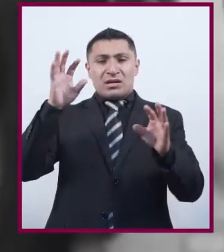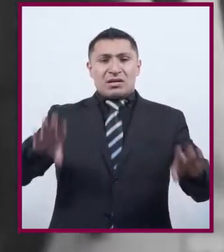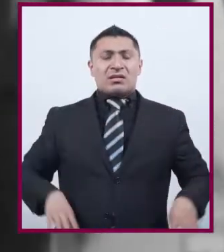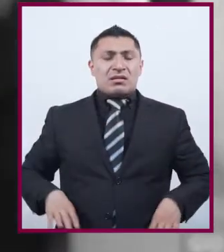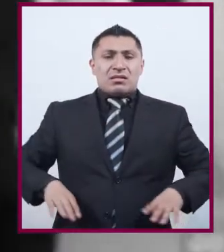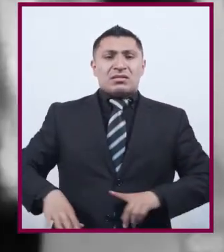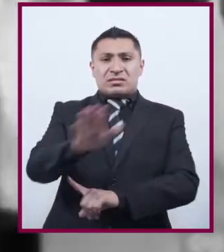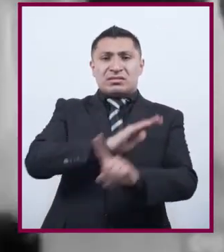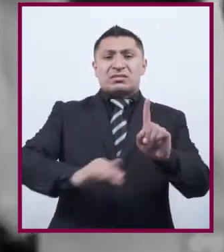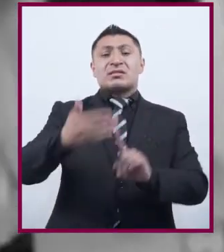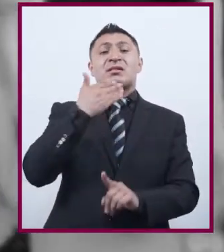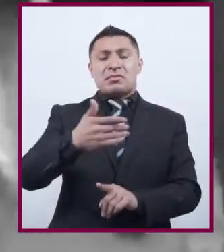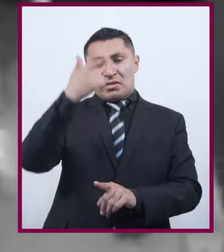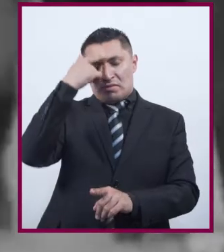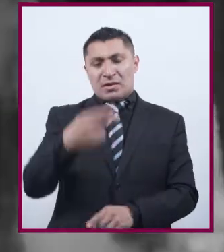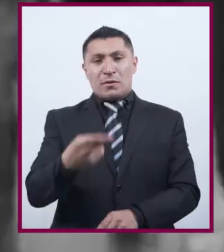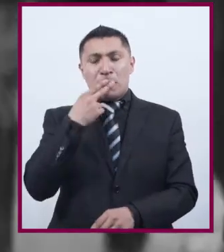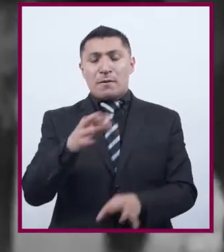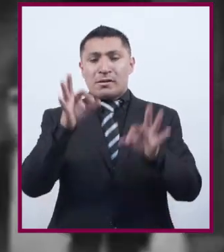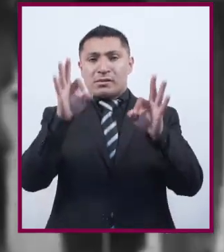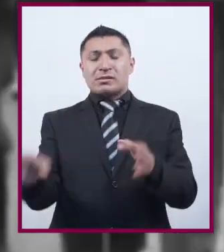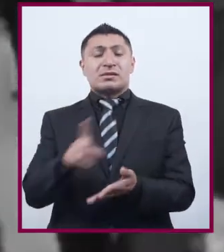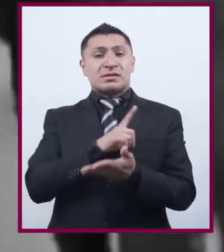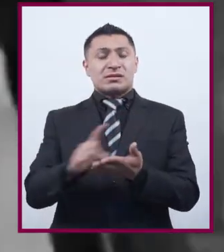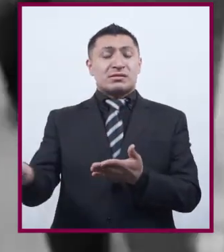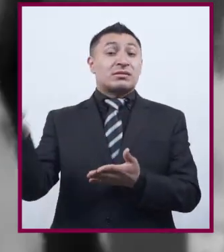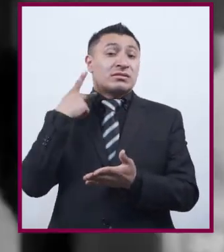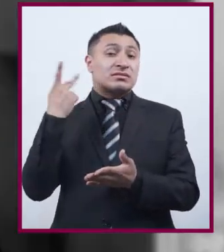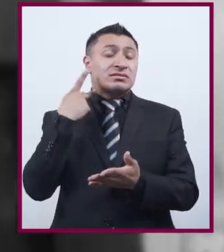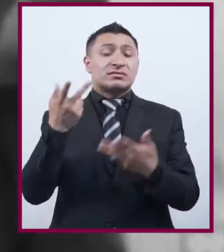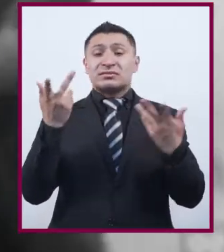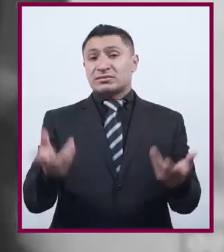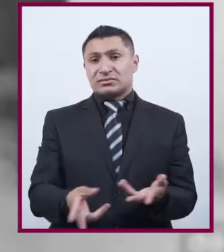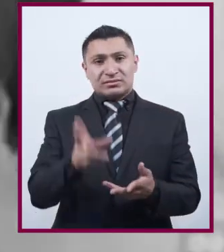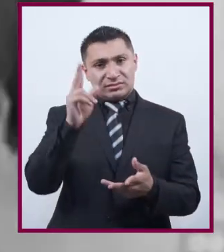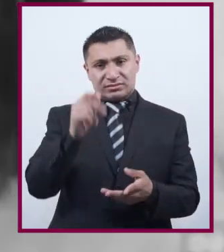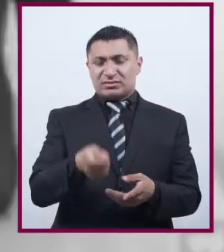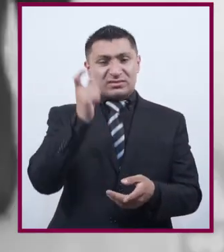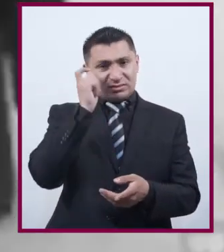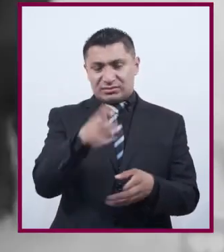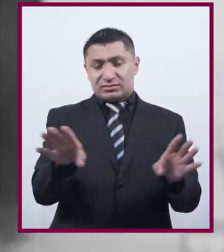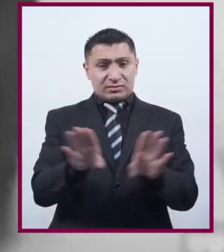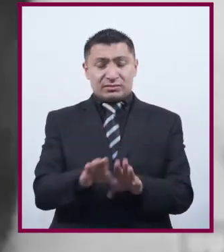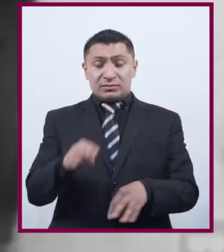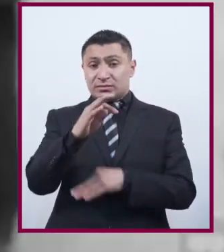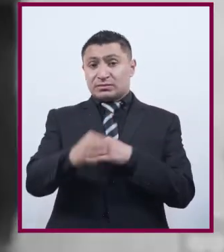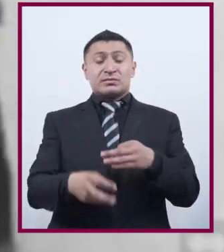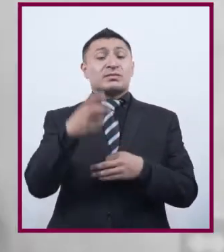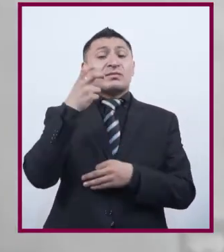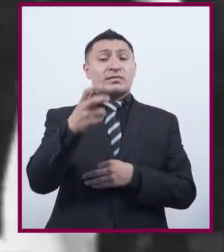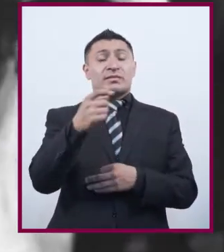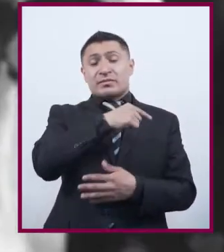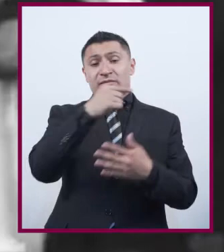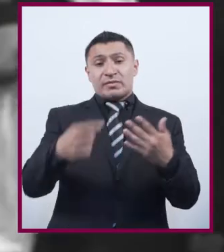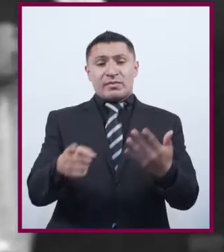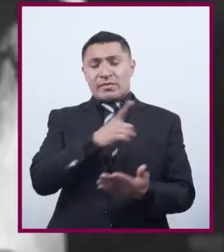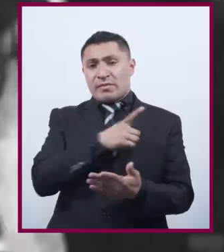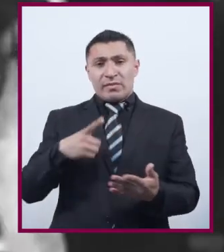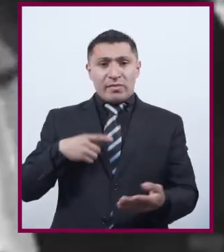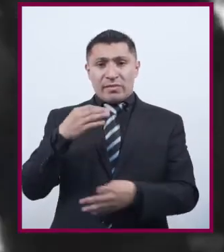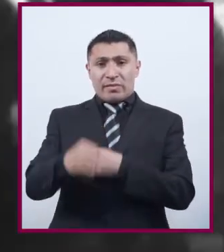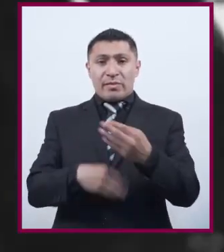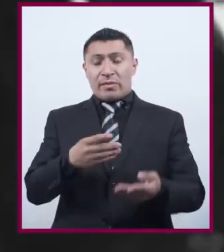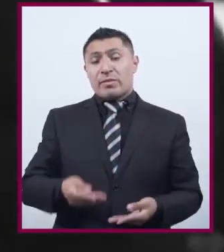condiciones necesarias para ejercer satisfactoriamente los derechos políticos no funda la conclusión de que estos